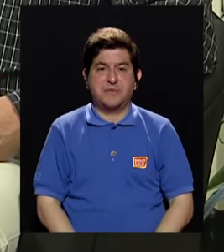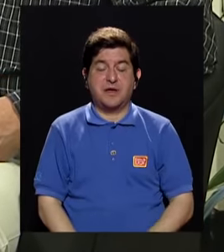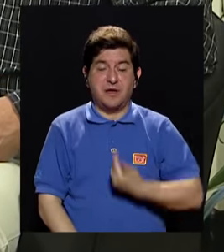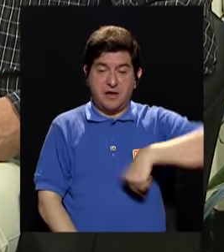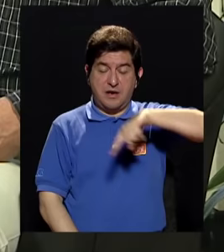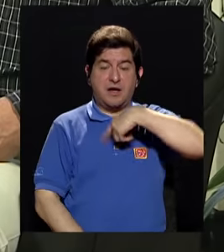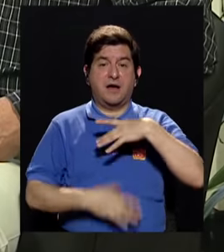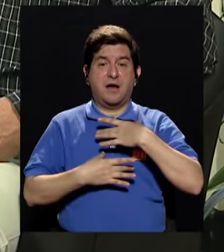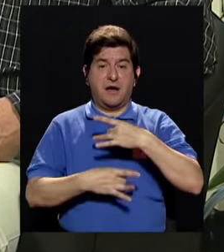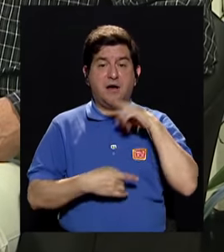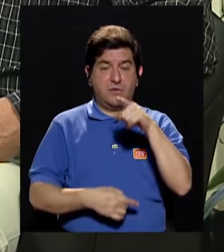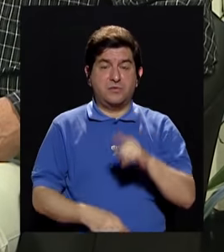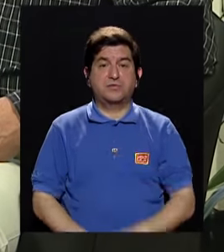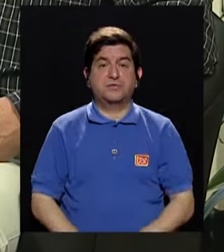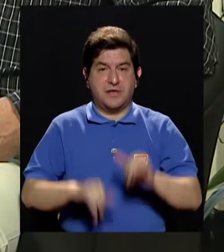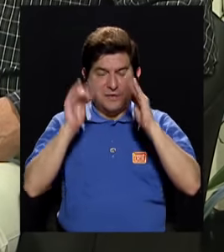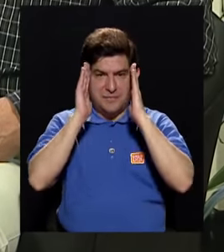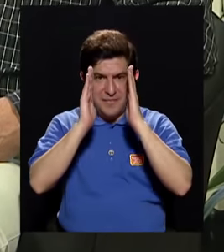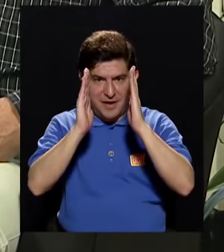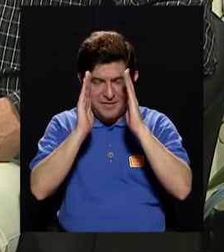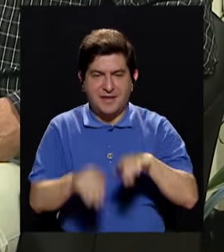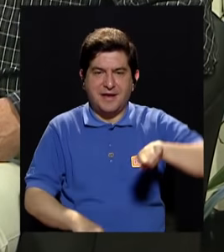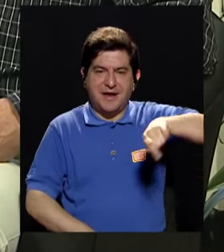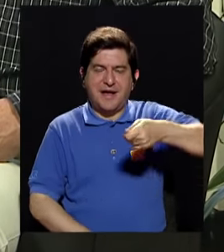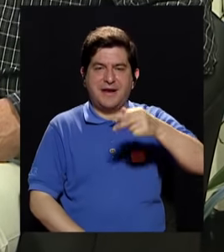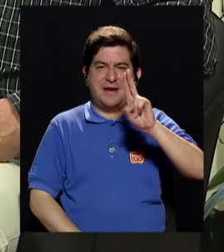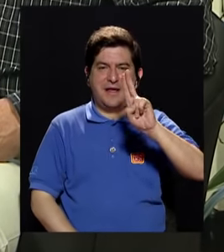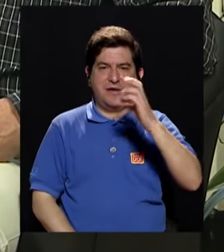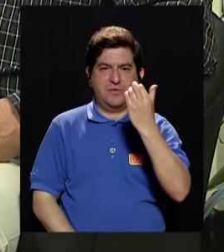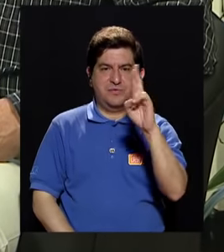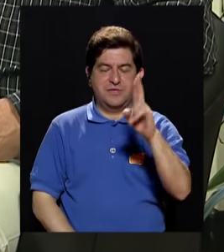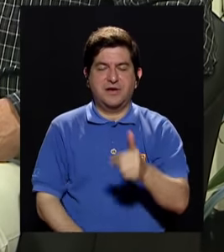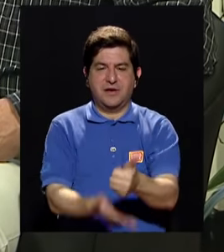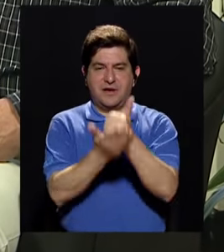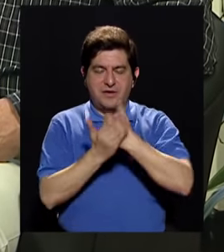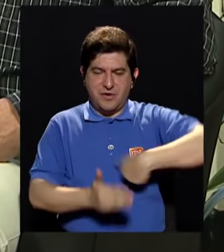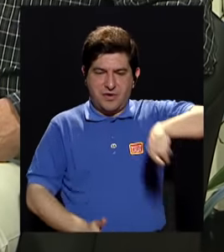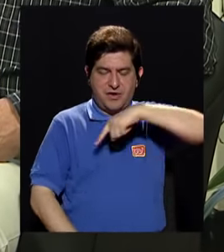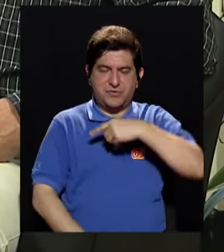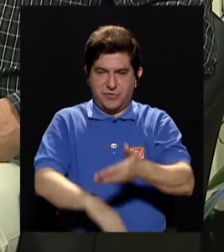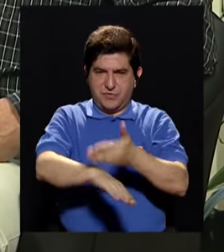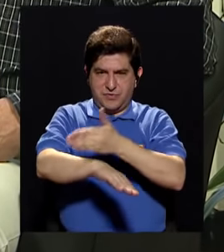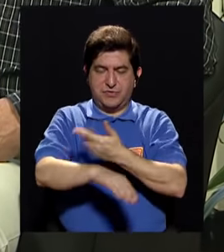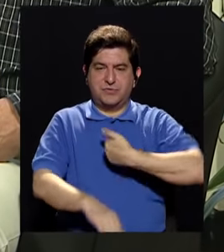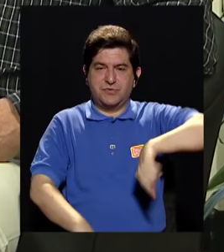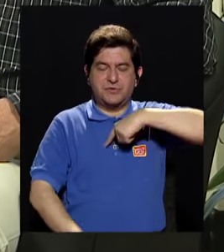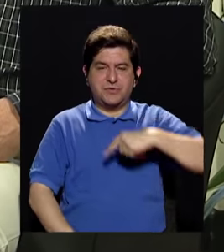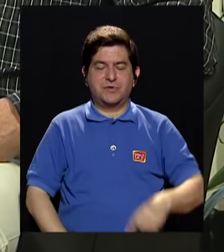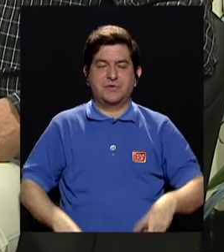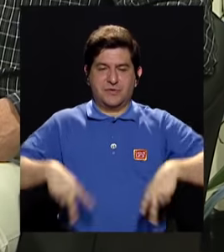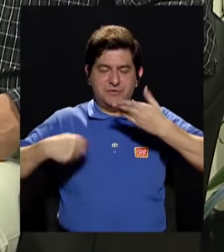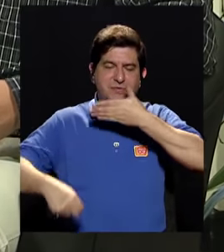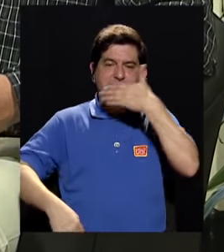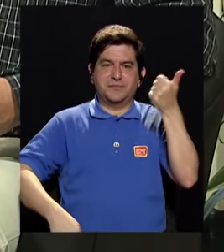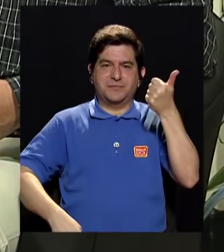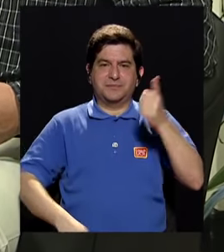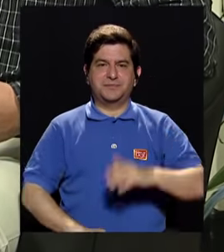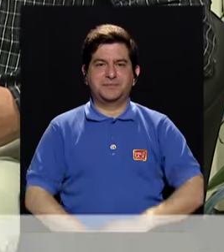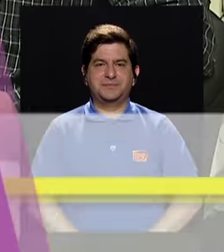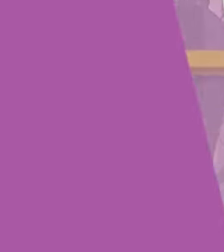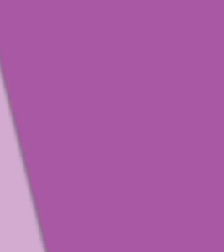supuesto que nos interesa que ustedes se mantenga en sintonía de su canal ucr que nos ayude a crecer cada día somos vivir mejor